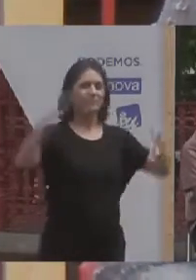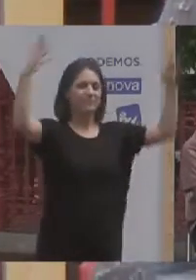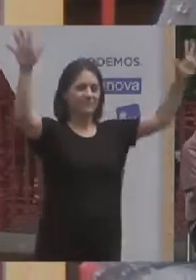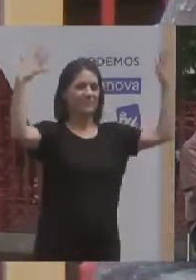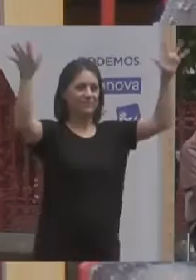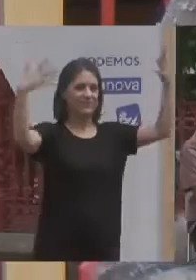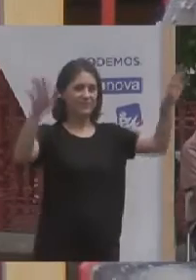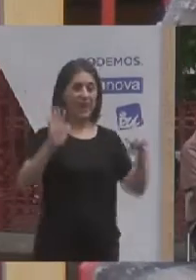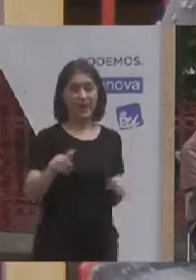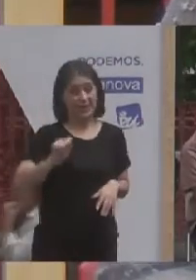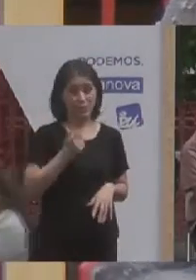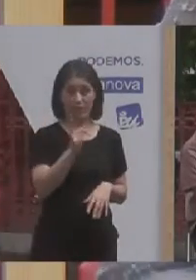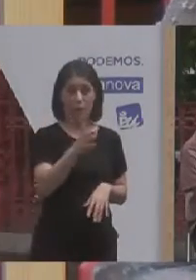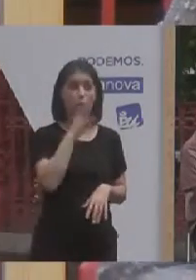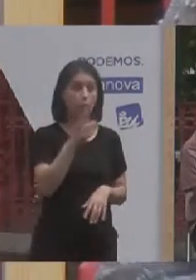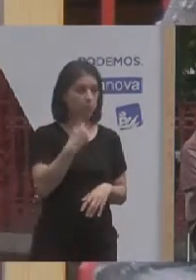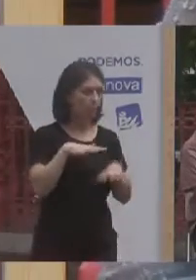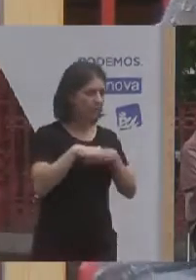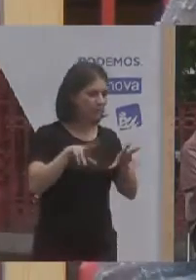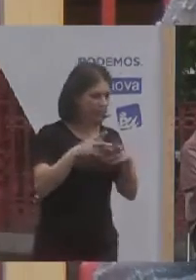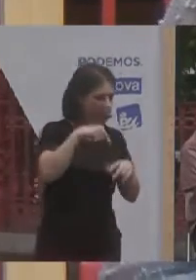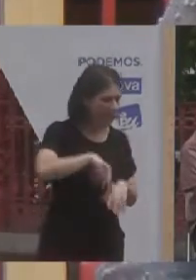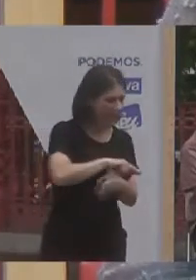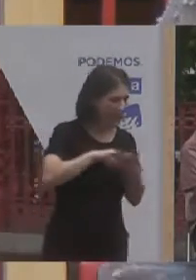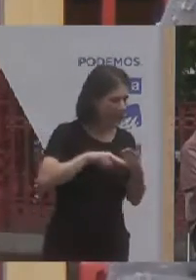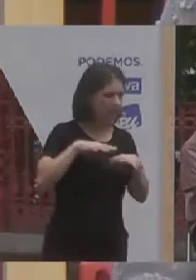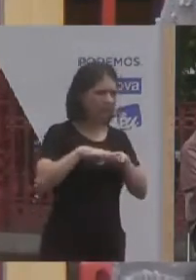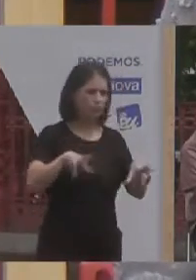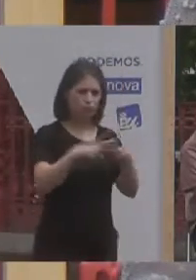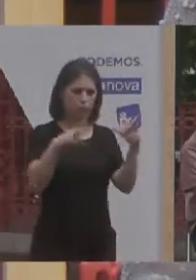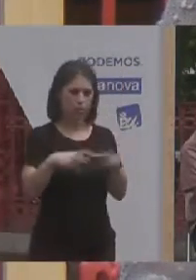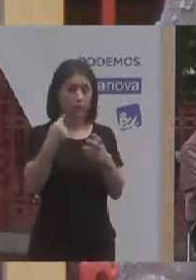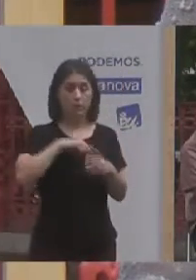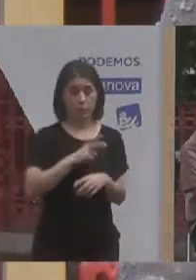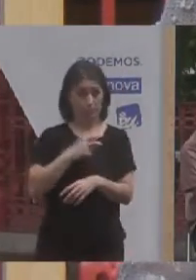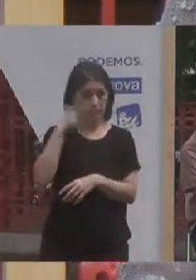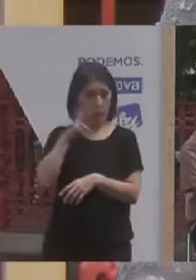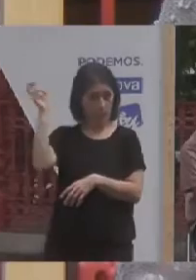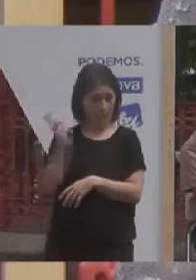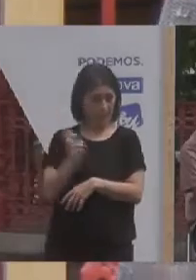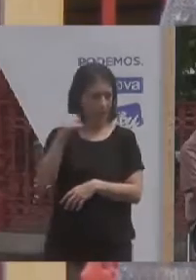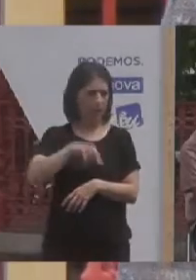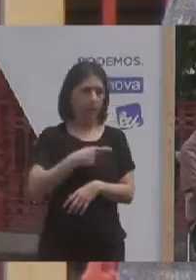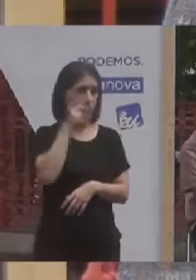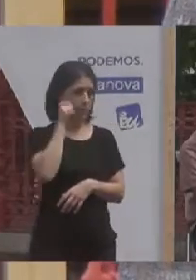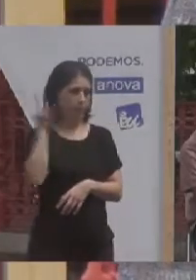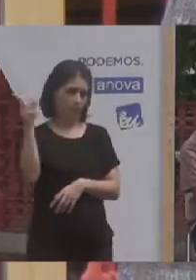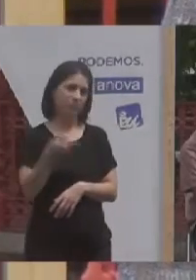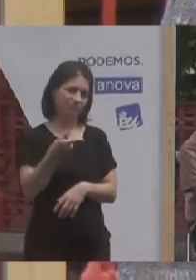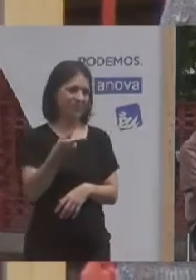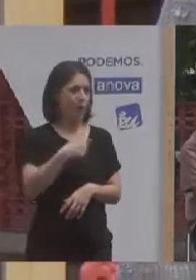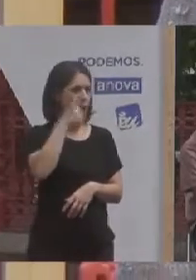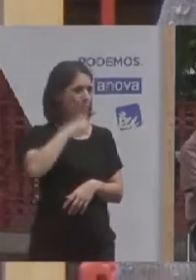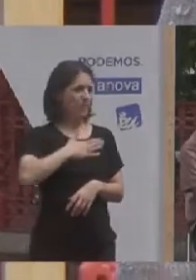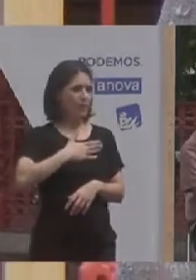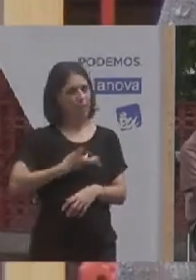porque nesta rede social que temos en Galicia, xa sabedes que eu veño de Vigo e hai moitos ourensanos en Vigo que non esquecen